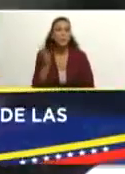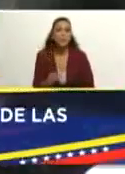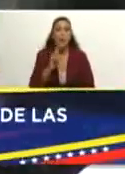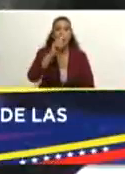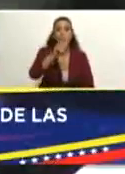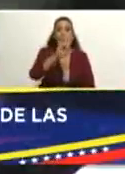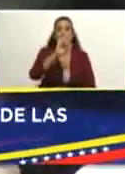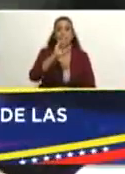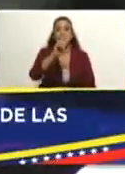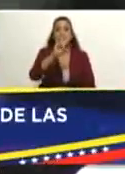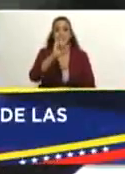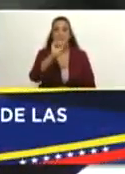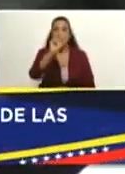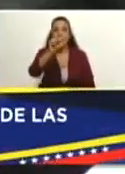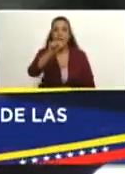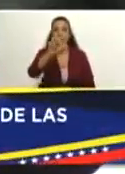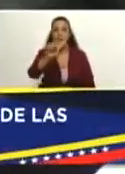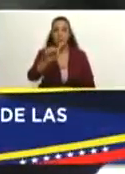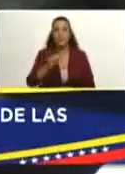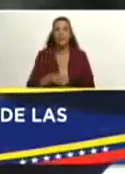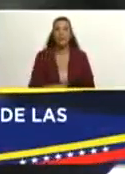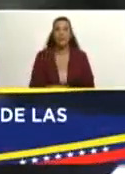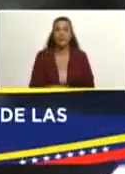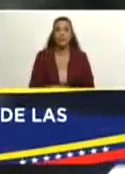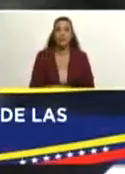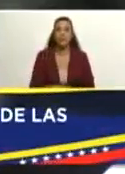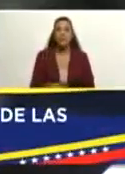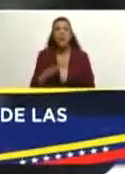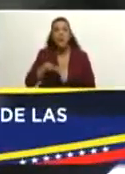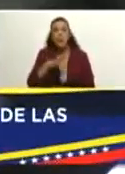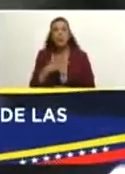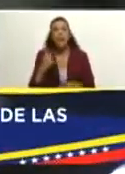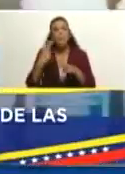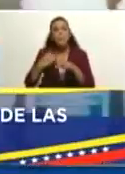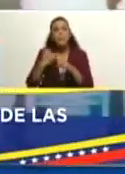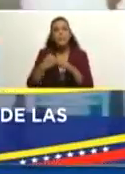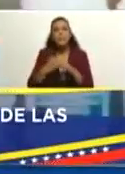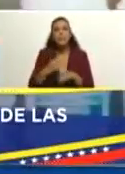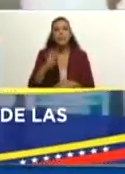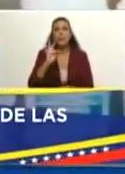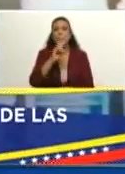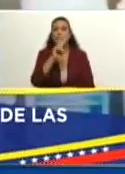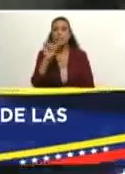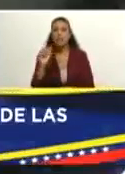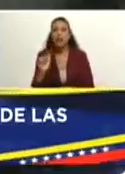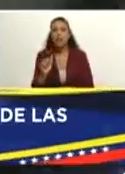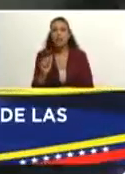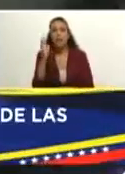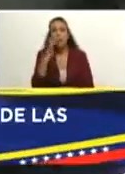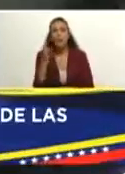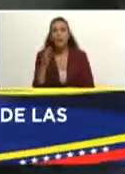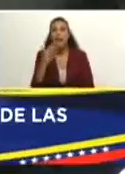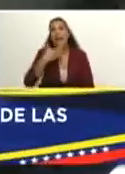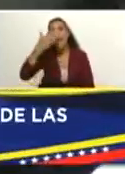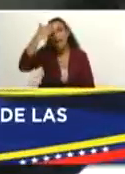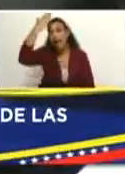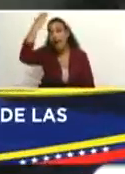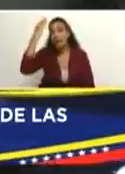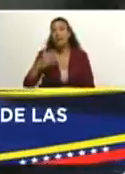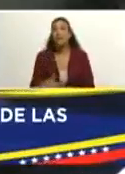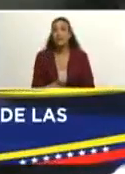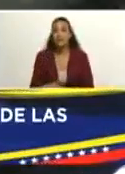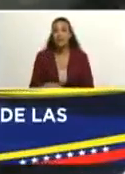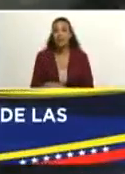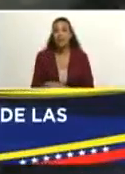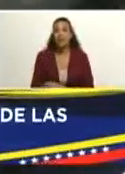Viviana Villafaña. ¿Villafaña? Villafaña. ¿De dónde viene ese apellido? Es un apellido árabe. Árabe. Sí.